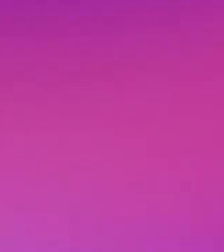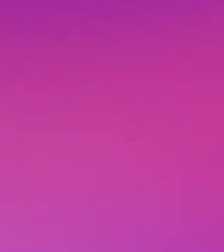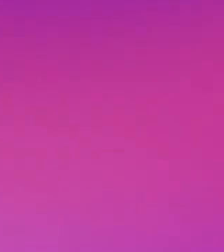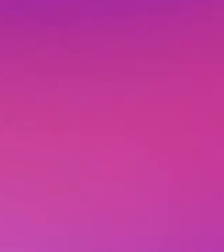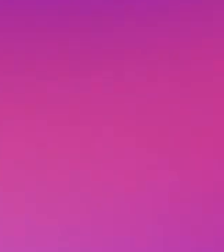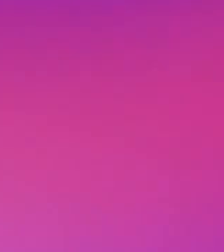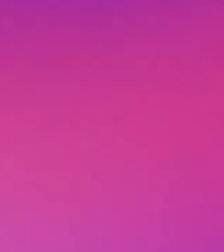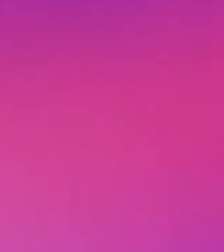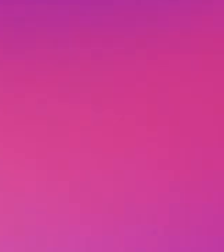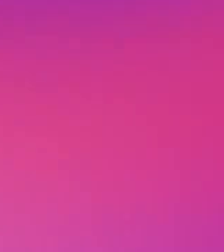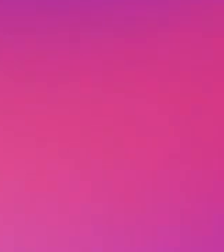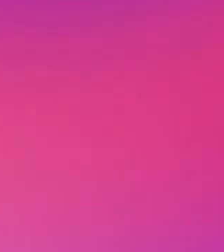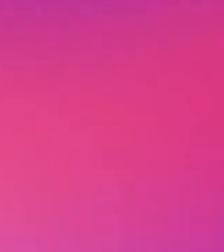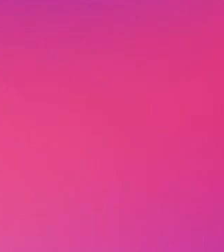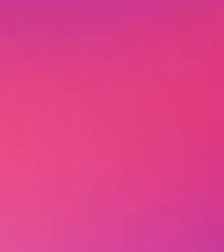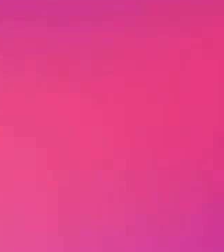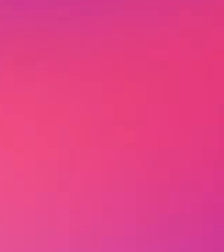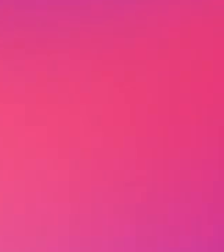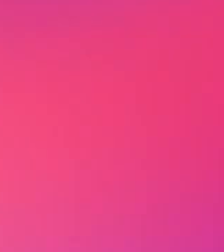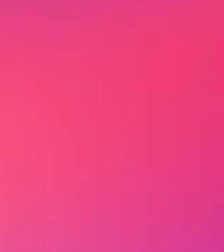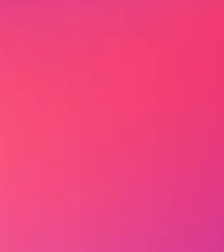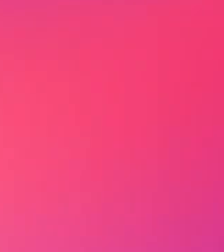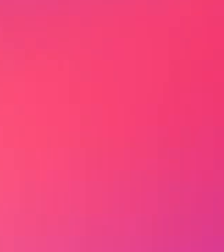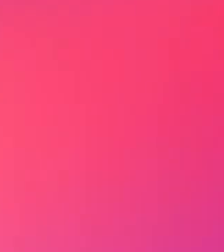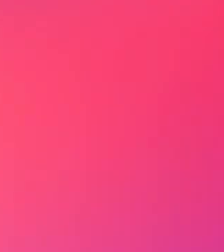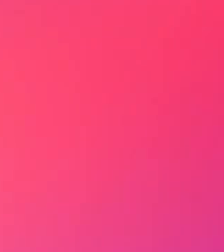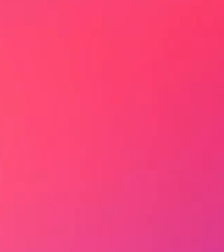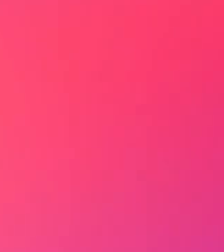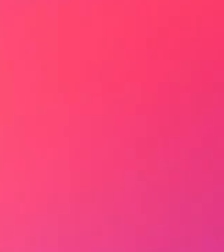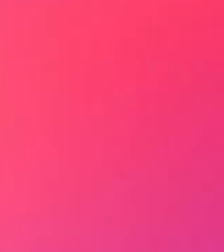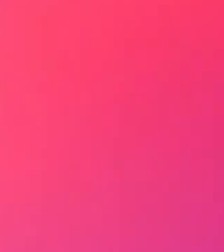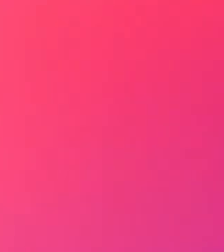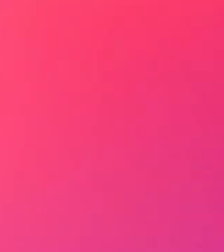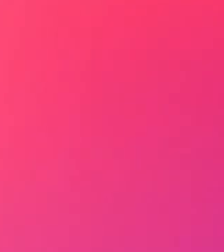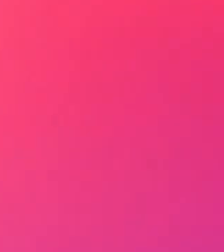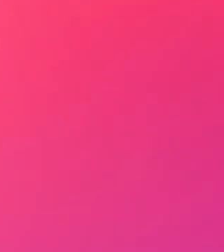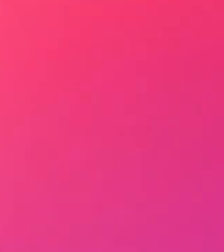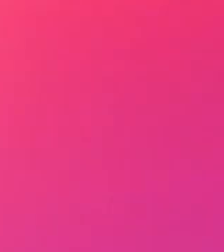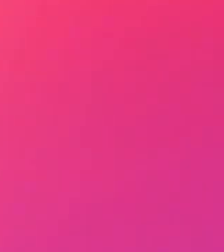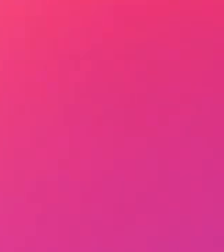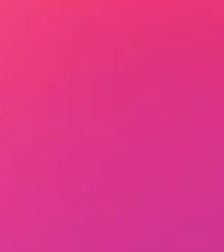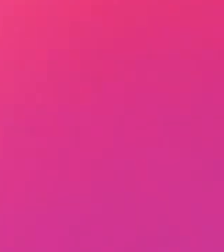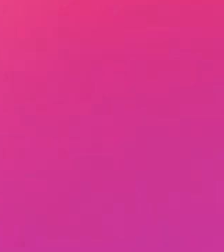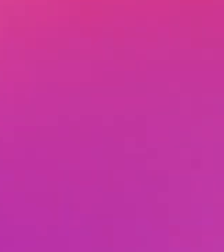el 55 36 01 71 23.